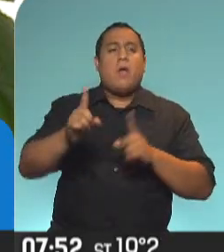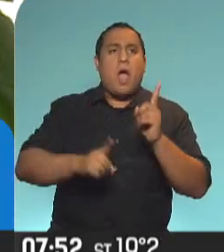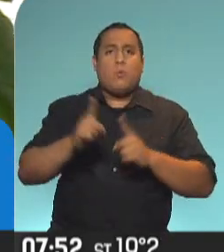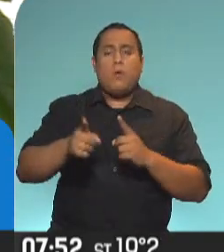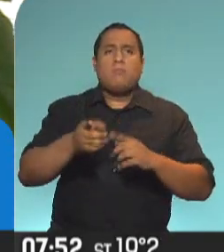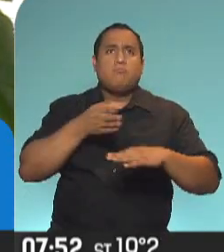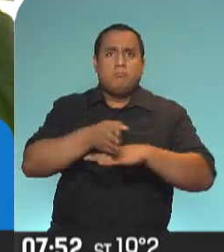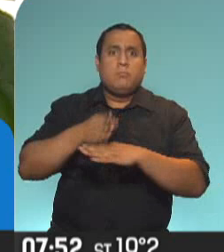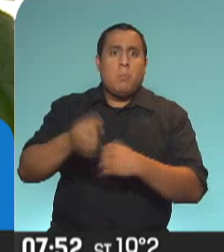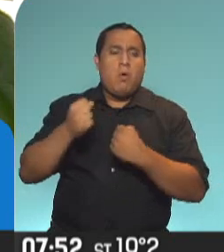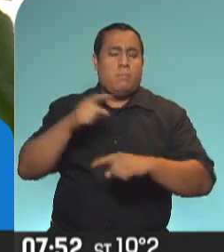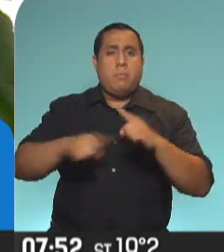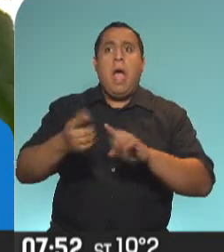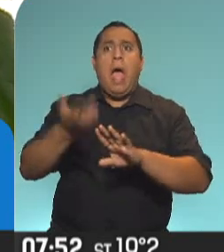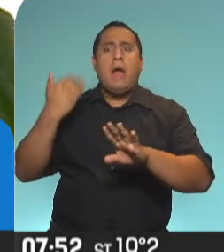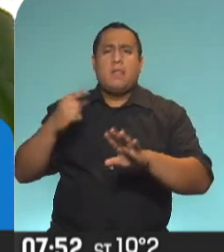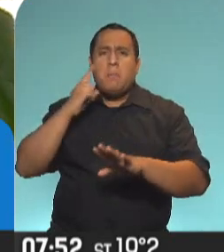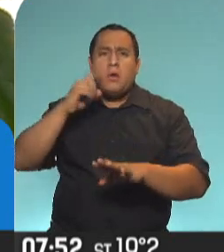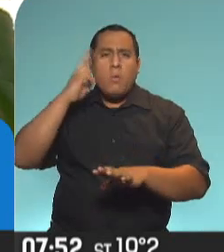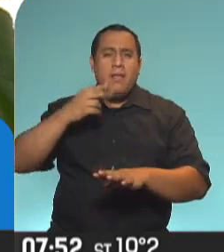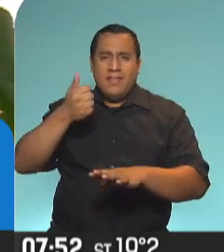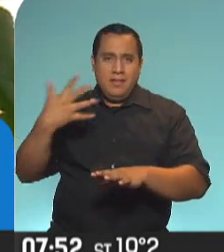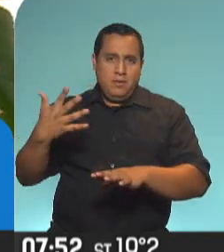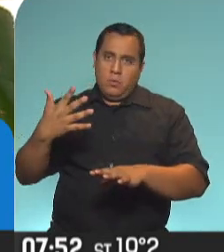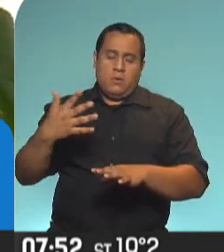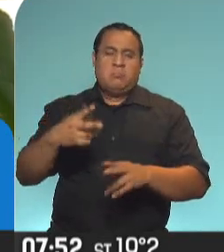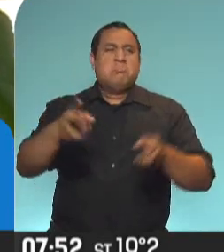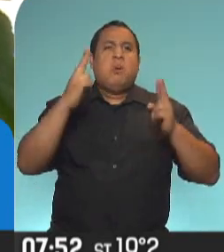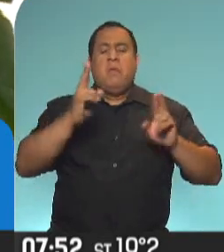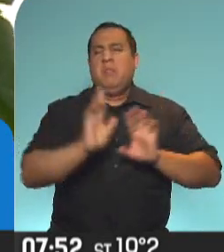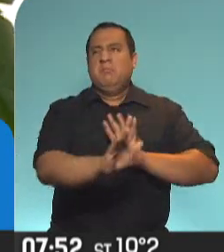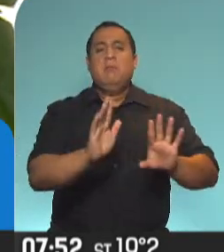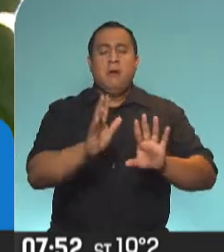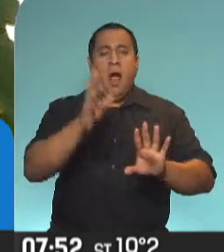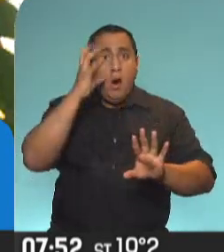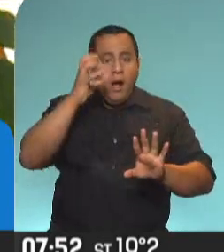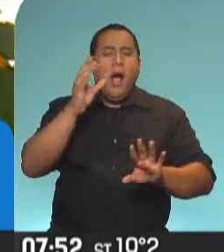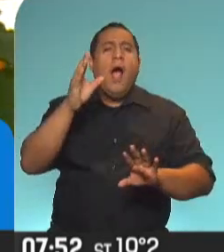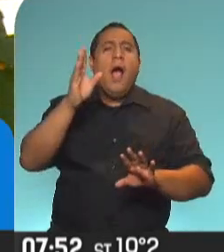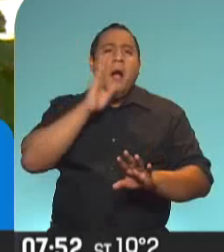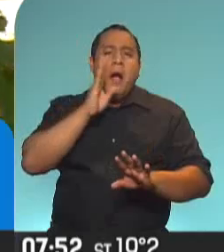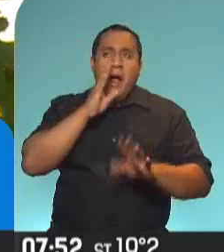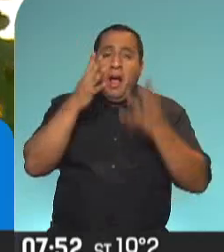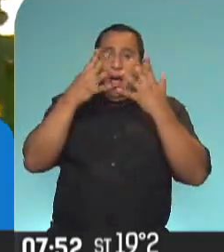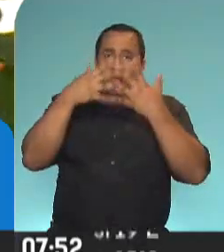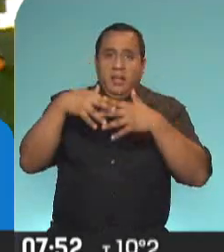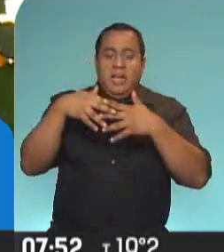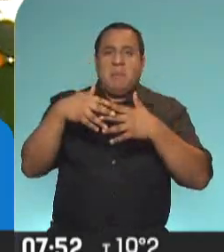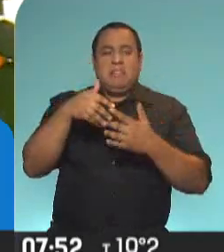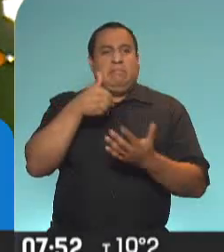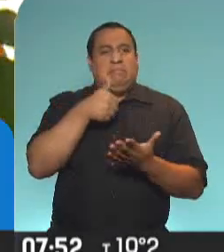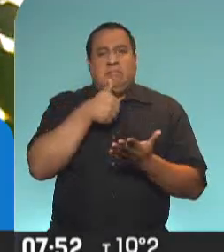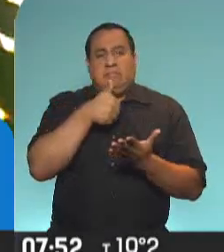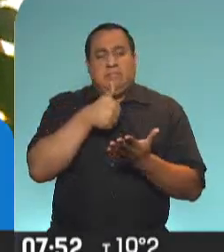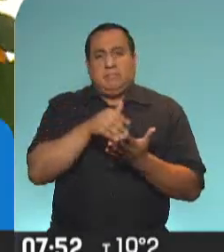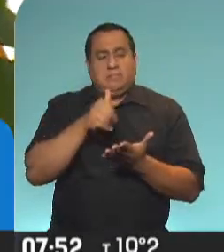poder totalmente restringidos hasta 1965. No hay que olvidarse que Estados Unidos tuvo un sistema de segregación racial similar